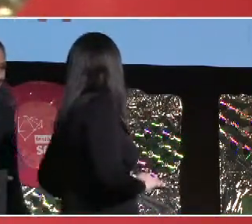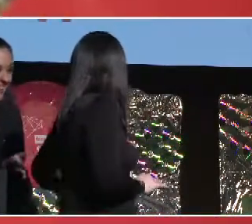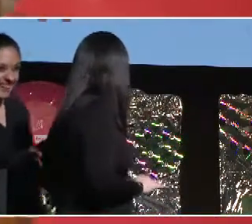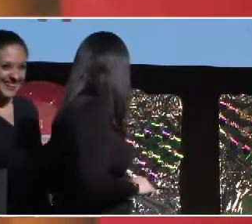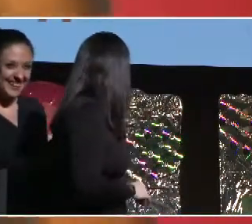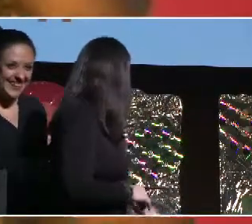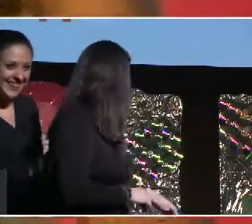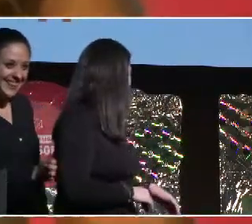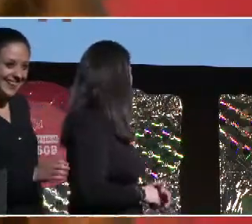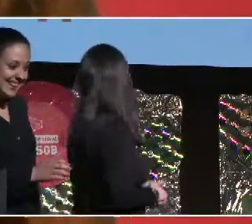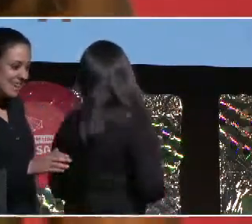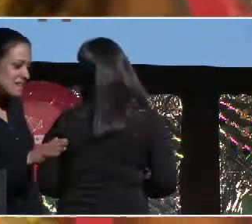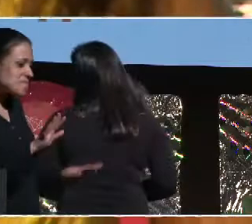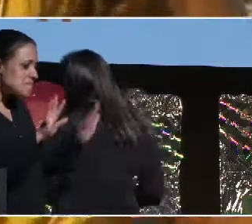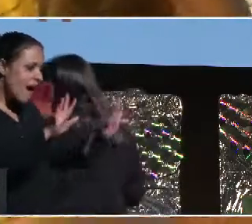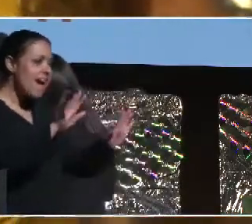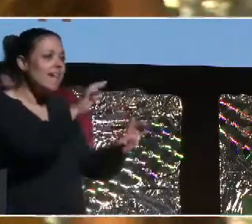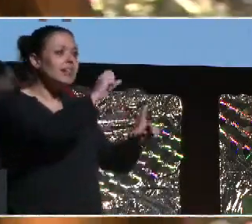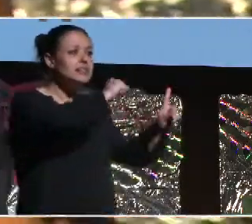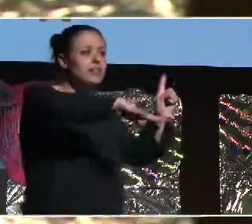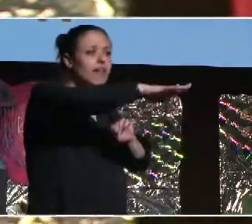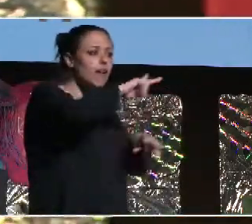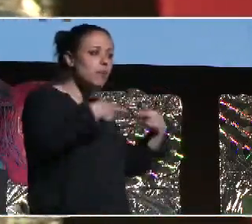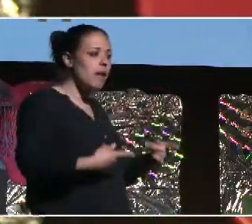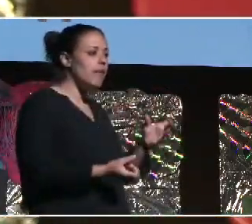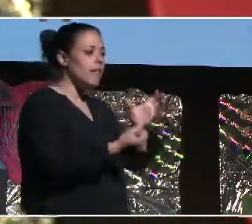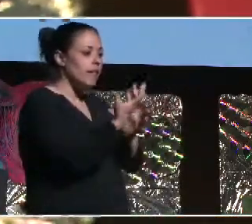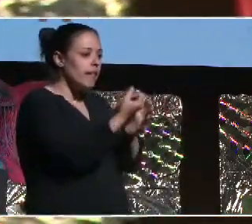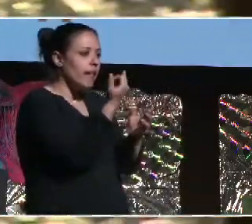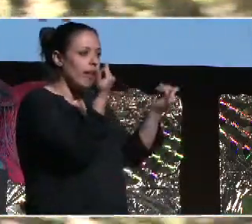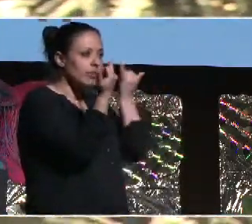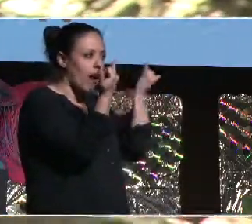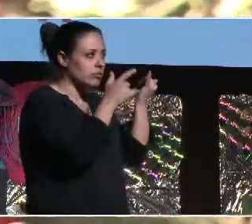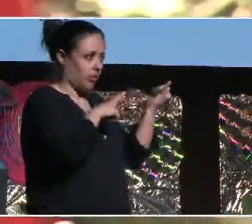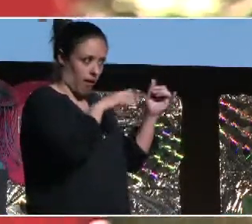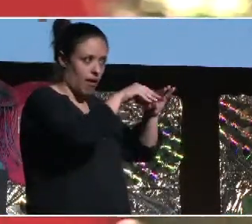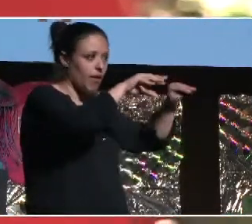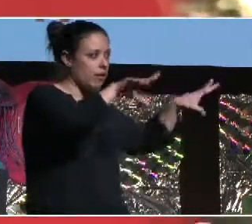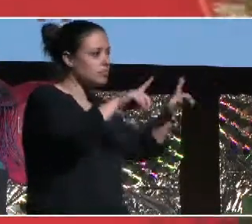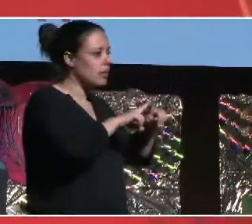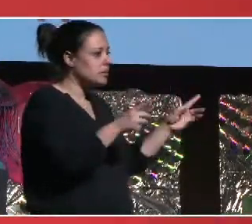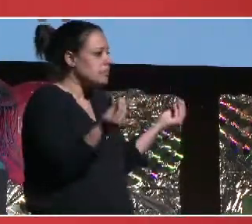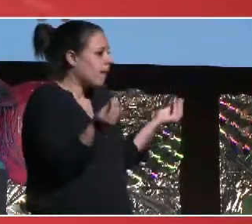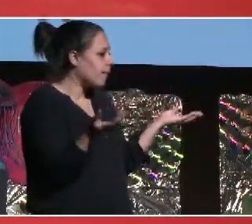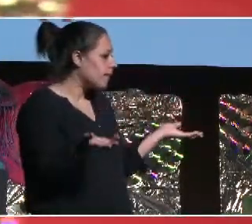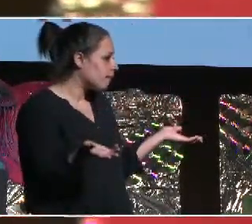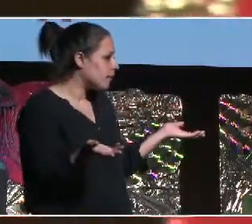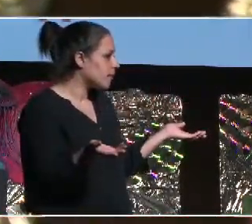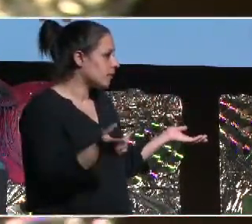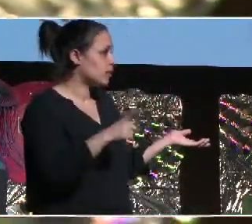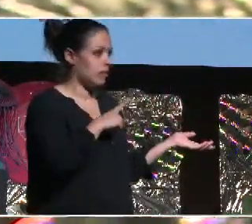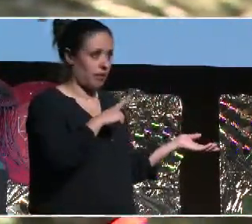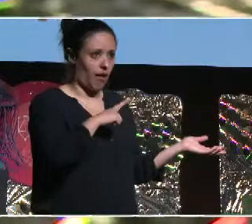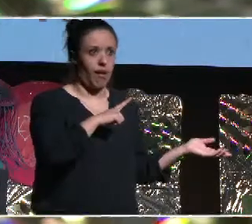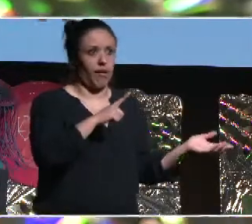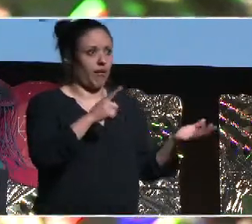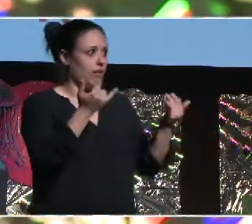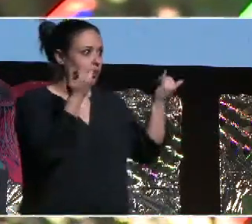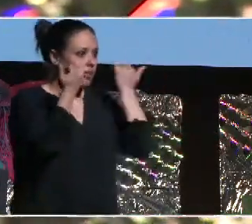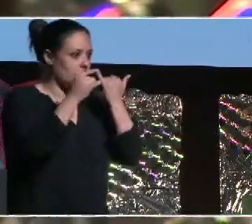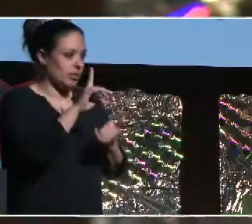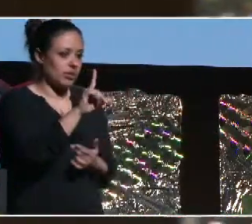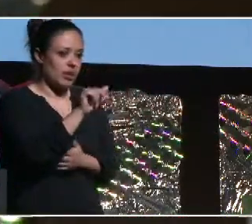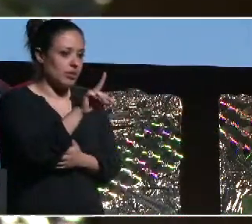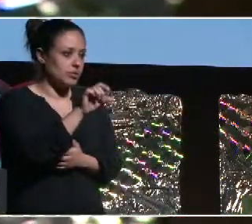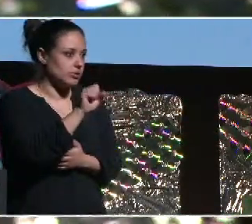¿no? Tenemos datos, por ejemplo, de Big Data que están creados por empresas, tenemos los datos de gobierno, pero los